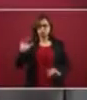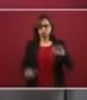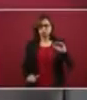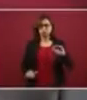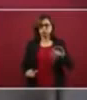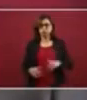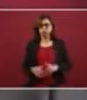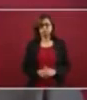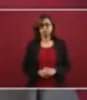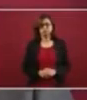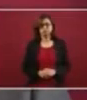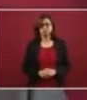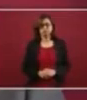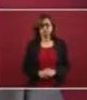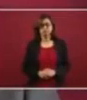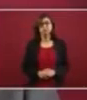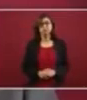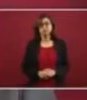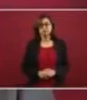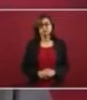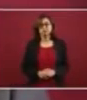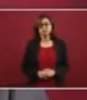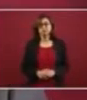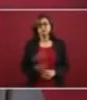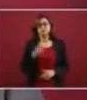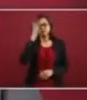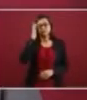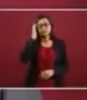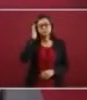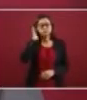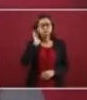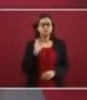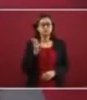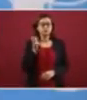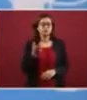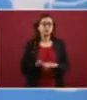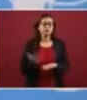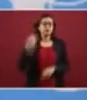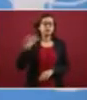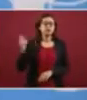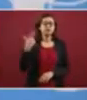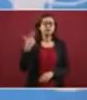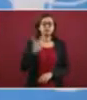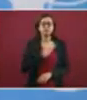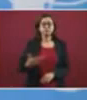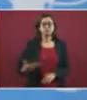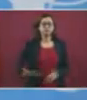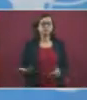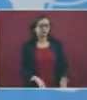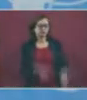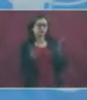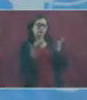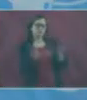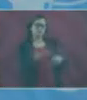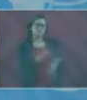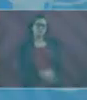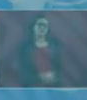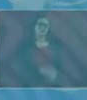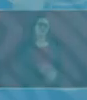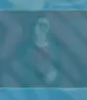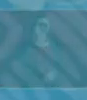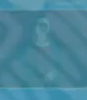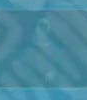eso he bautizado al que era presidente en ese entonces como el padre de la desigualdad